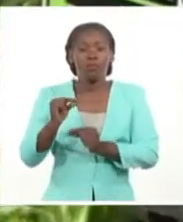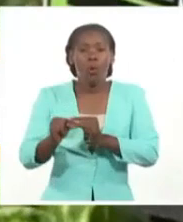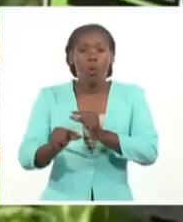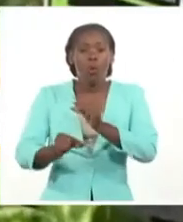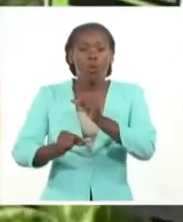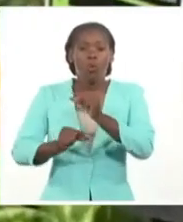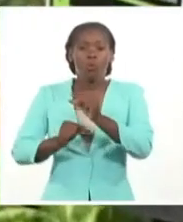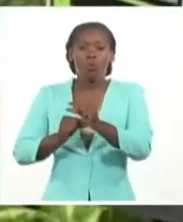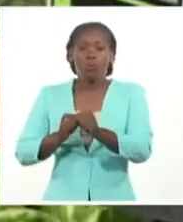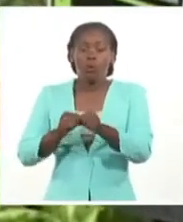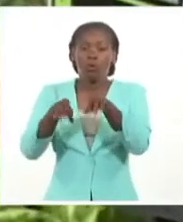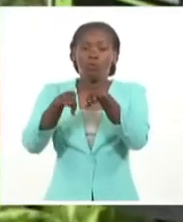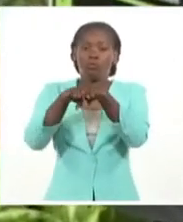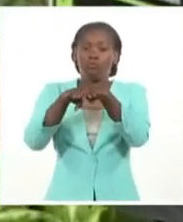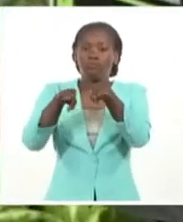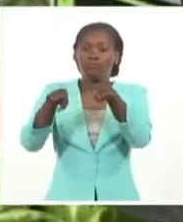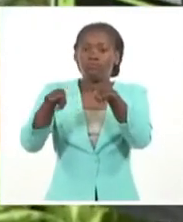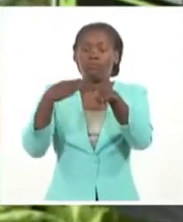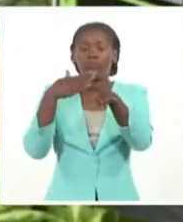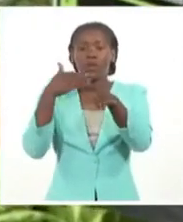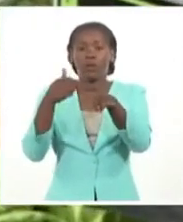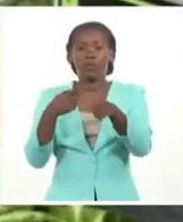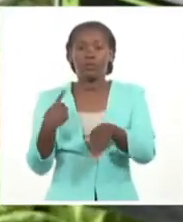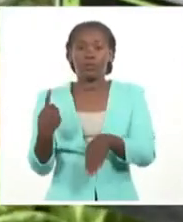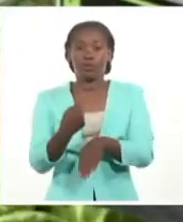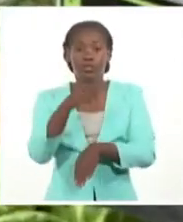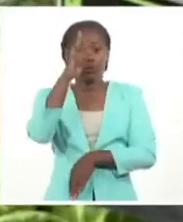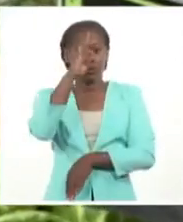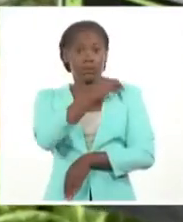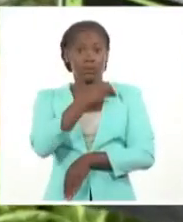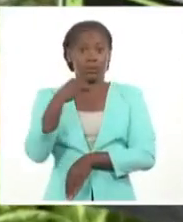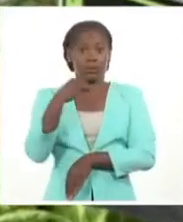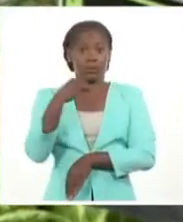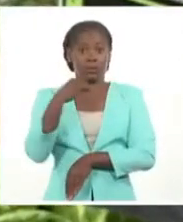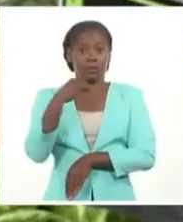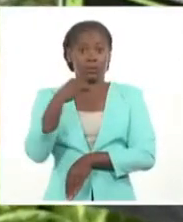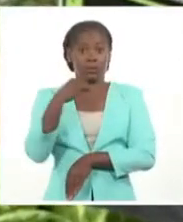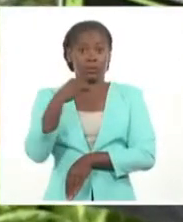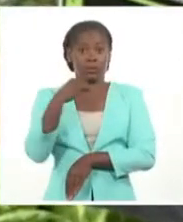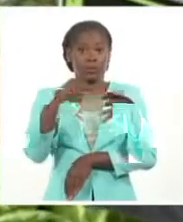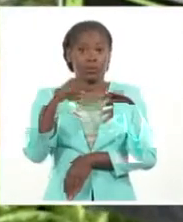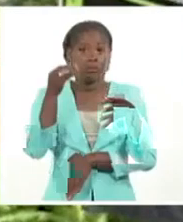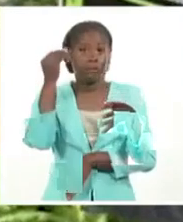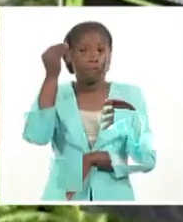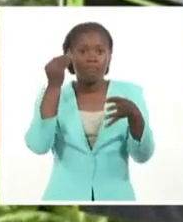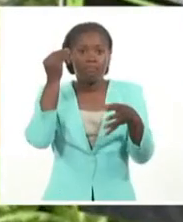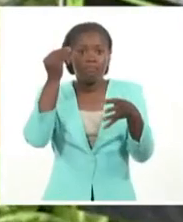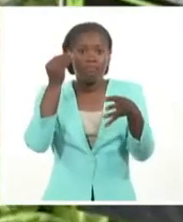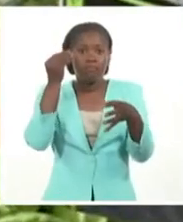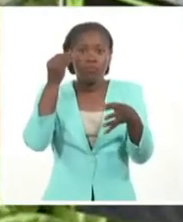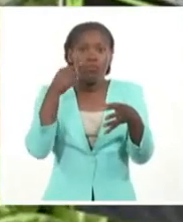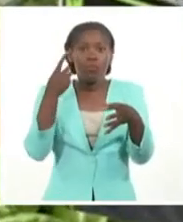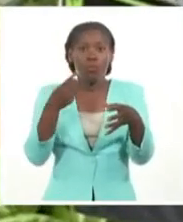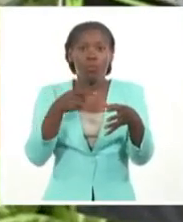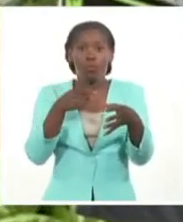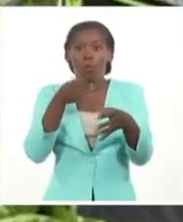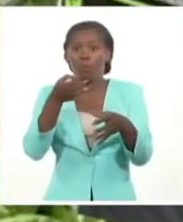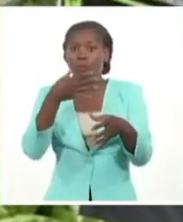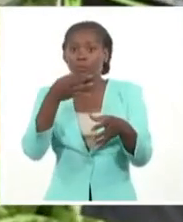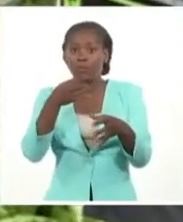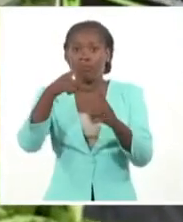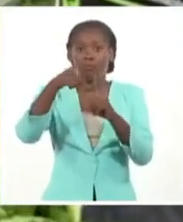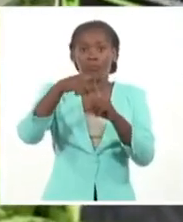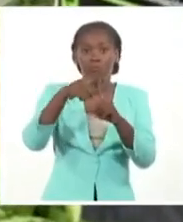de la toma de decisiones en la unidad de terapia en forma conjunta con la valoración y evaluación de un